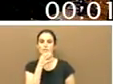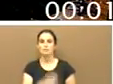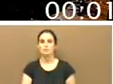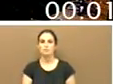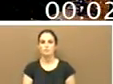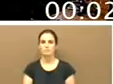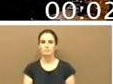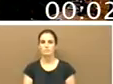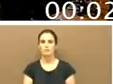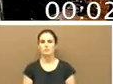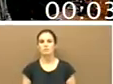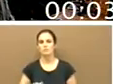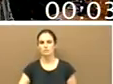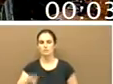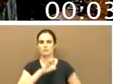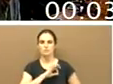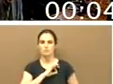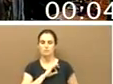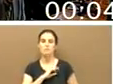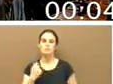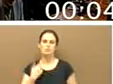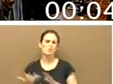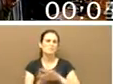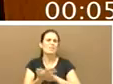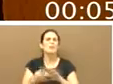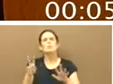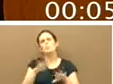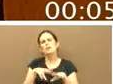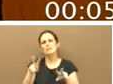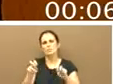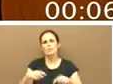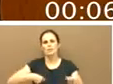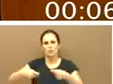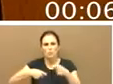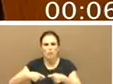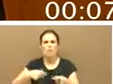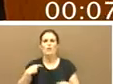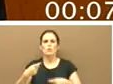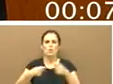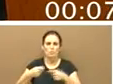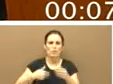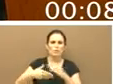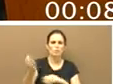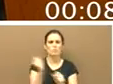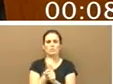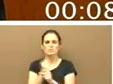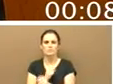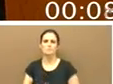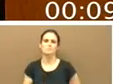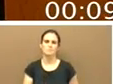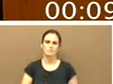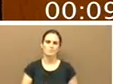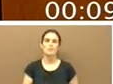Comparezco para hablar de comercio, de comercio de proximidad y vengo a hablar de futuro siendo